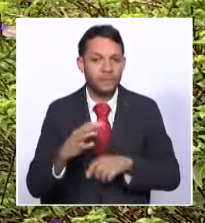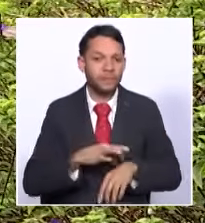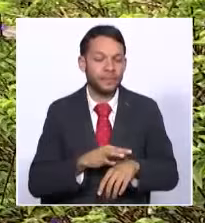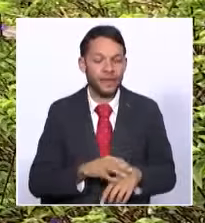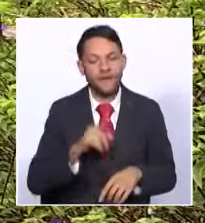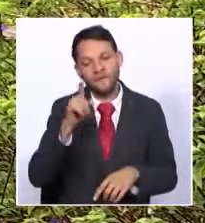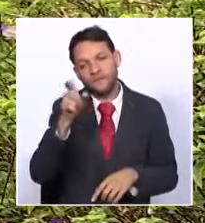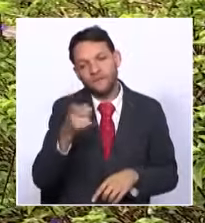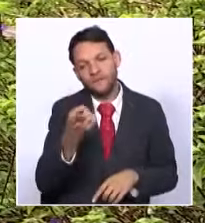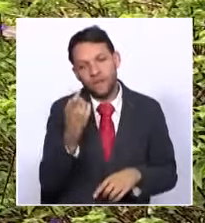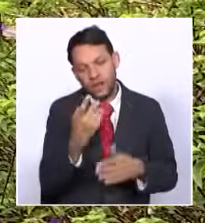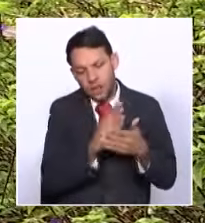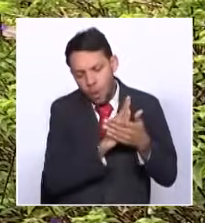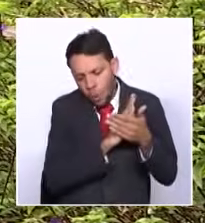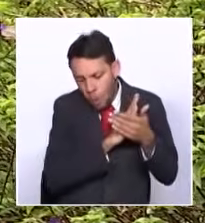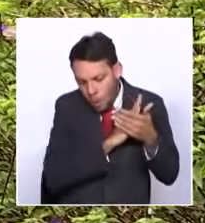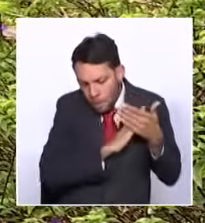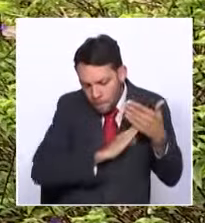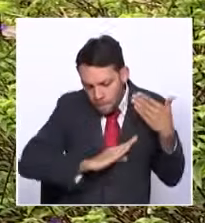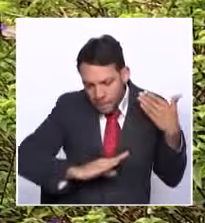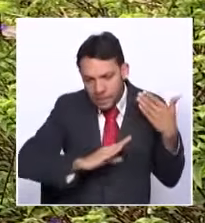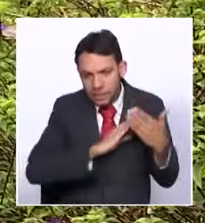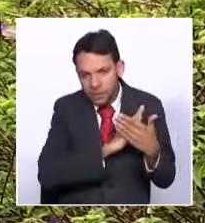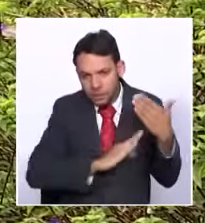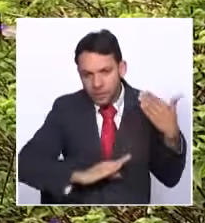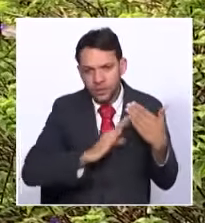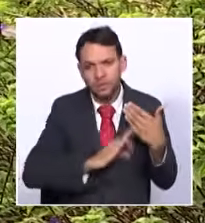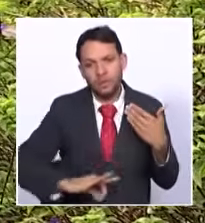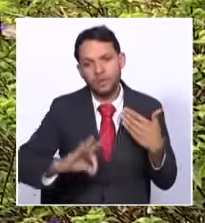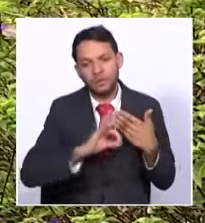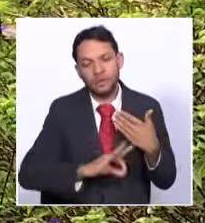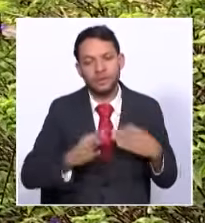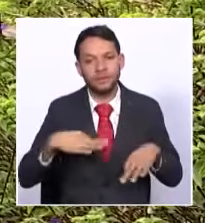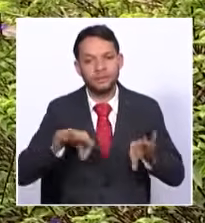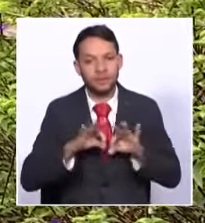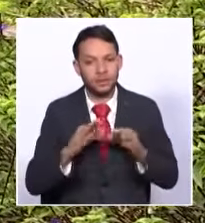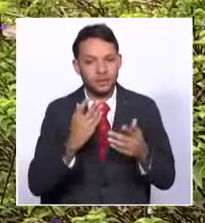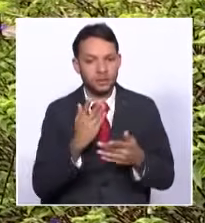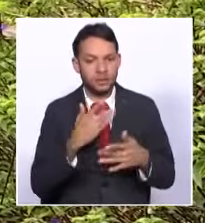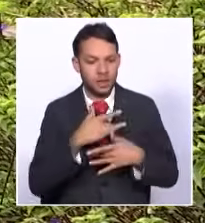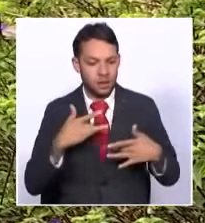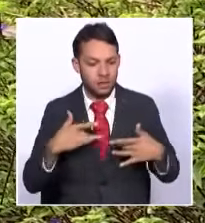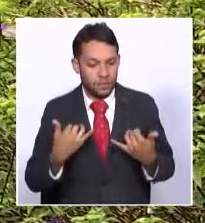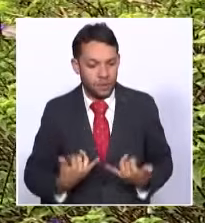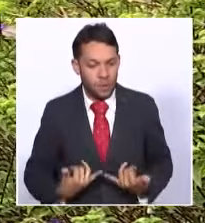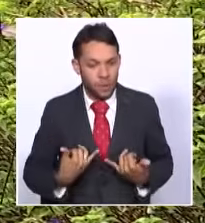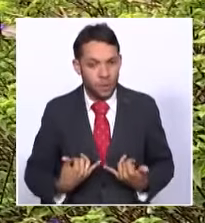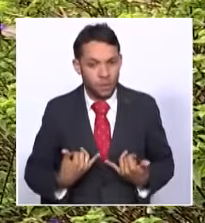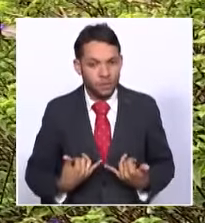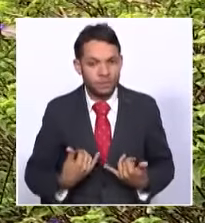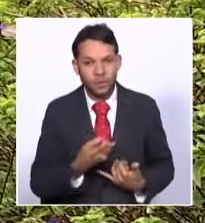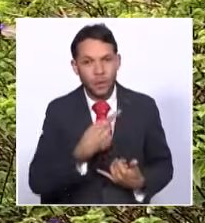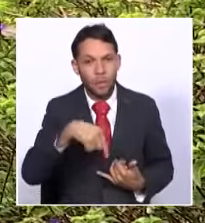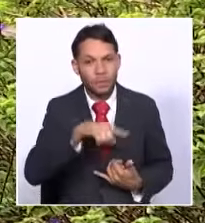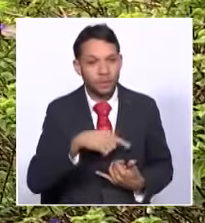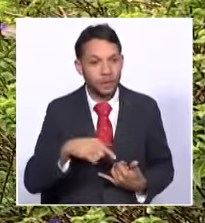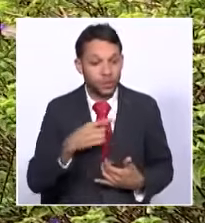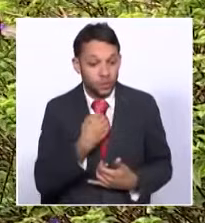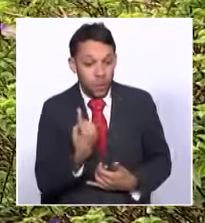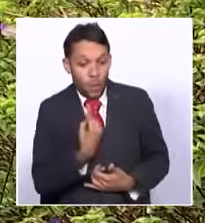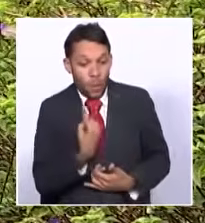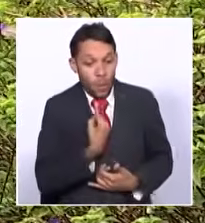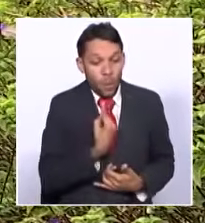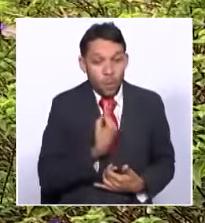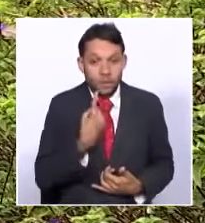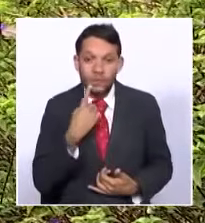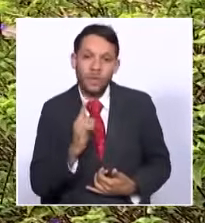humildad para entender un poco el proceso de la medicina. Yo hoy por hoy yo ya no atiendo un paciente solo, siempre